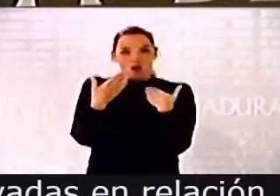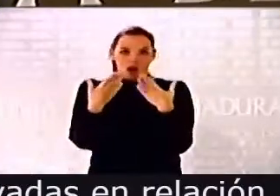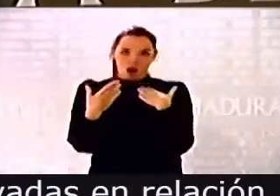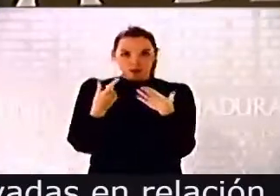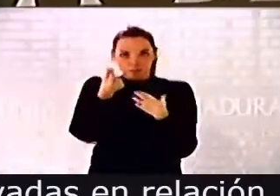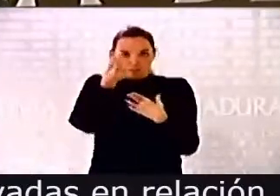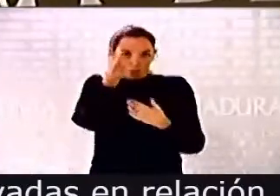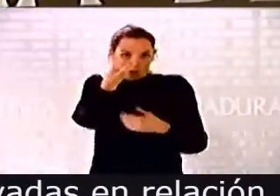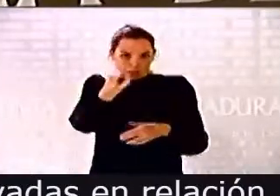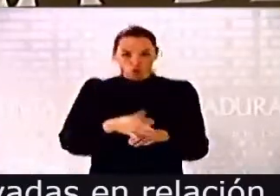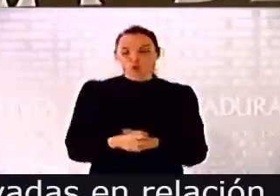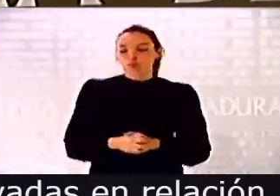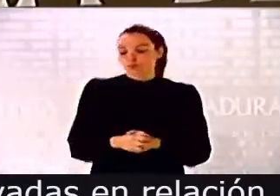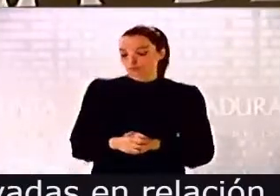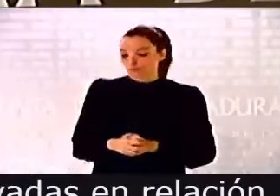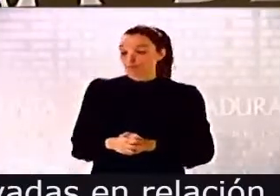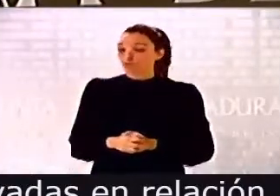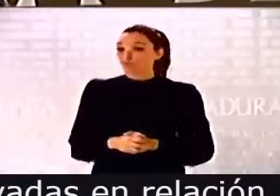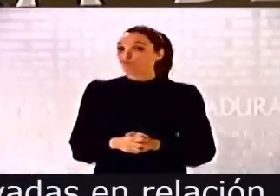Vienen 3 días